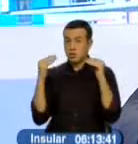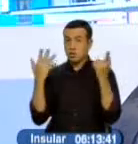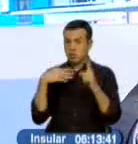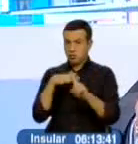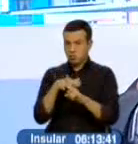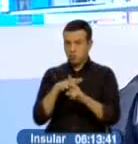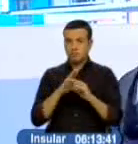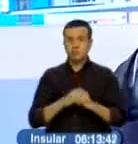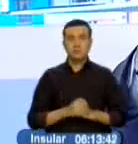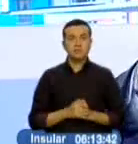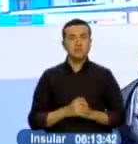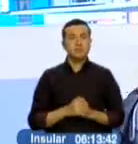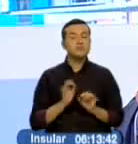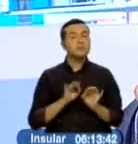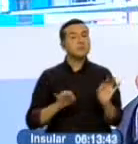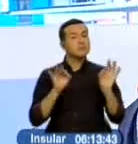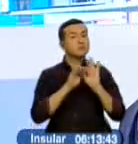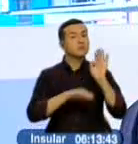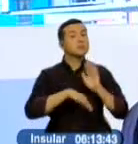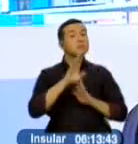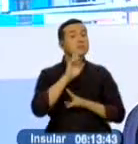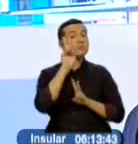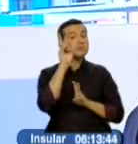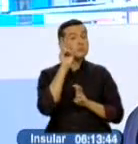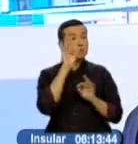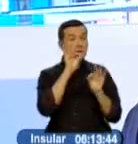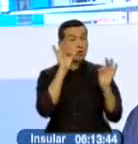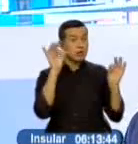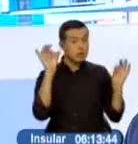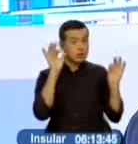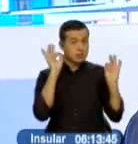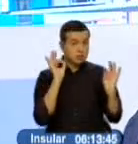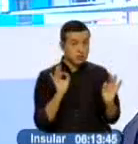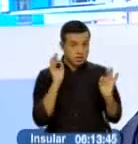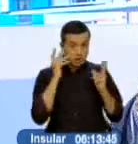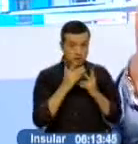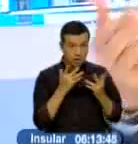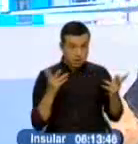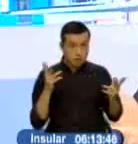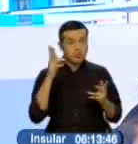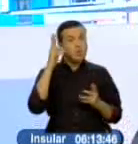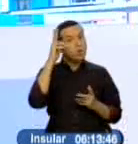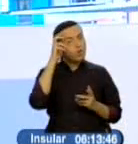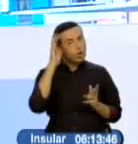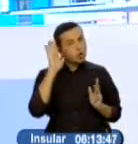inclusión, y fundamentalmente en los aspectos de calidad. Ahí es donde yo creo que